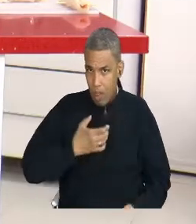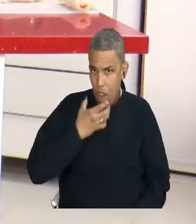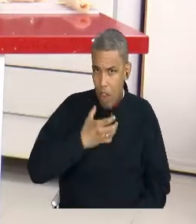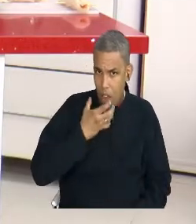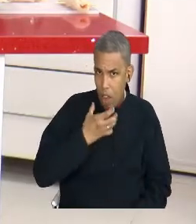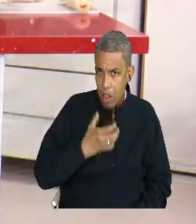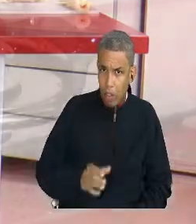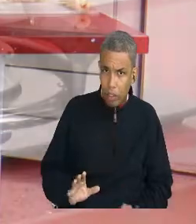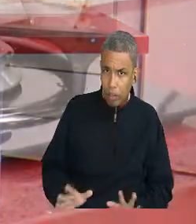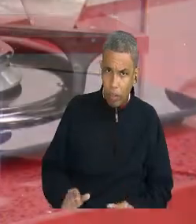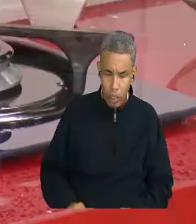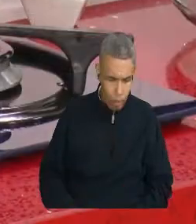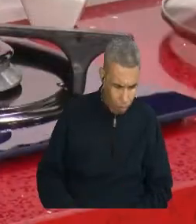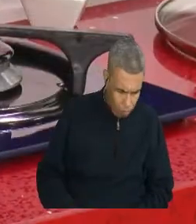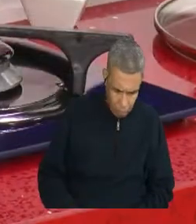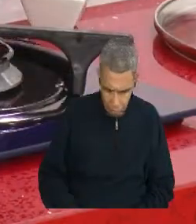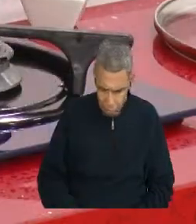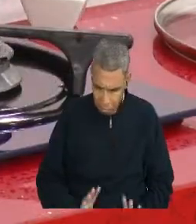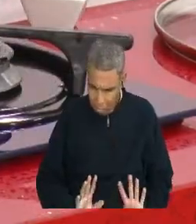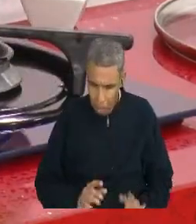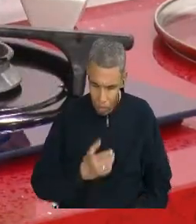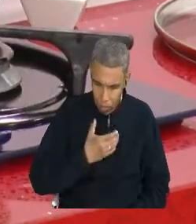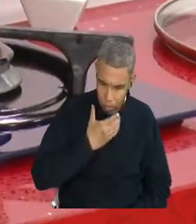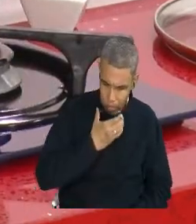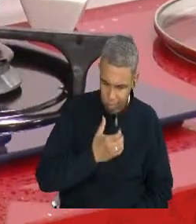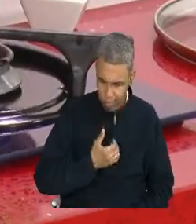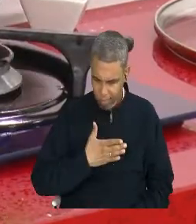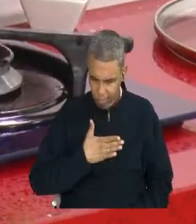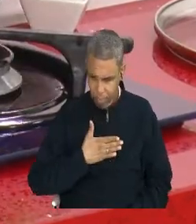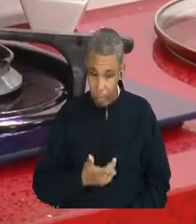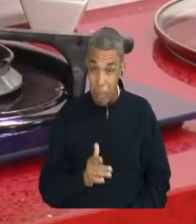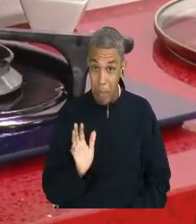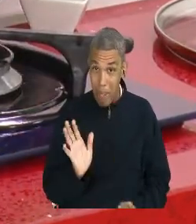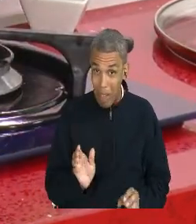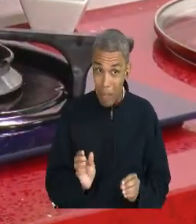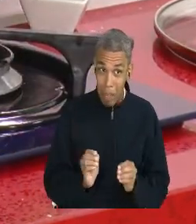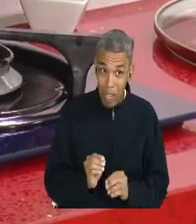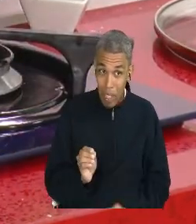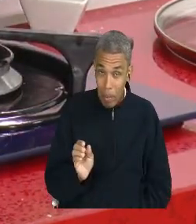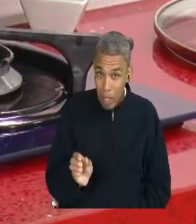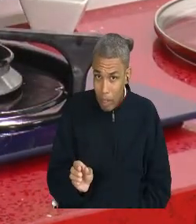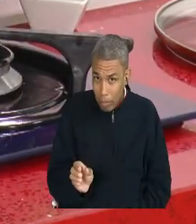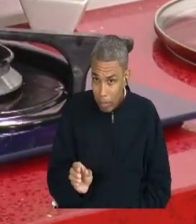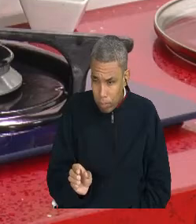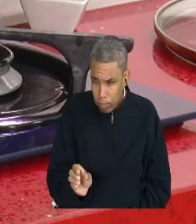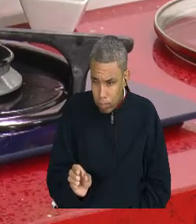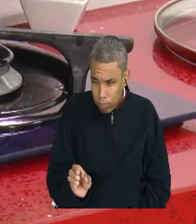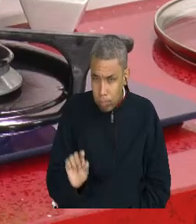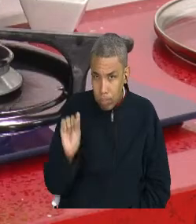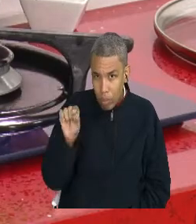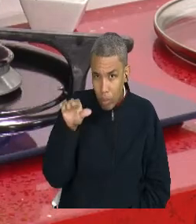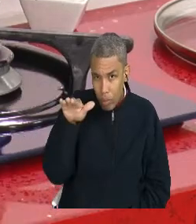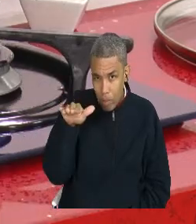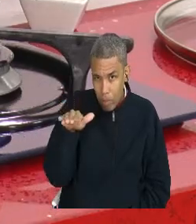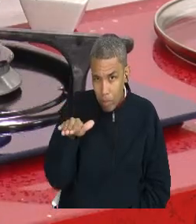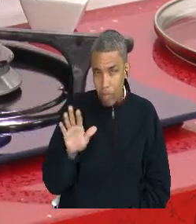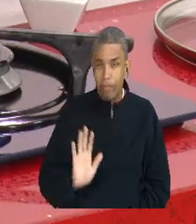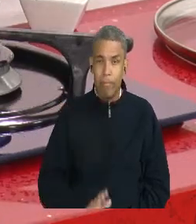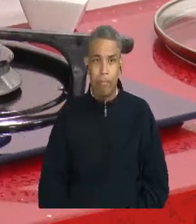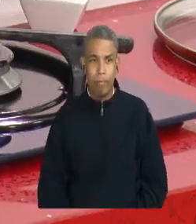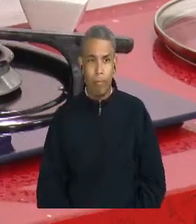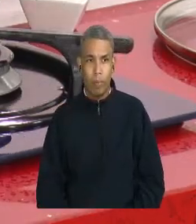siento que está como con ¿ya? bastante temperatura. Entonces le voy a bajar un poquitico. Ay, más porque... Ahí. Listo.